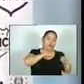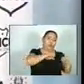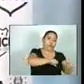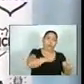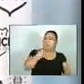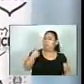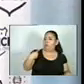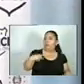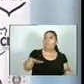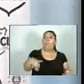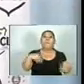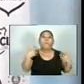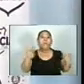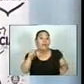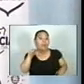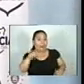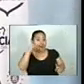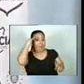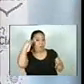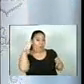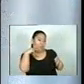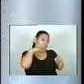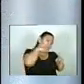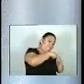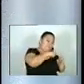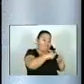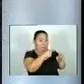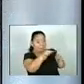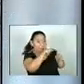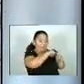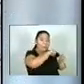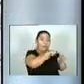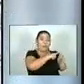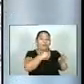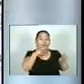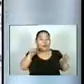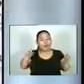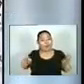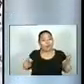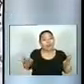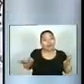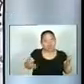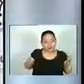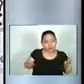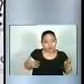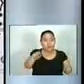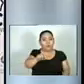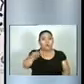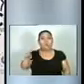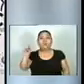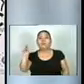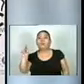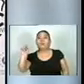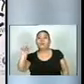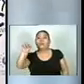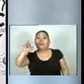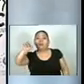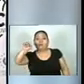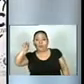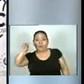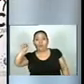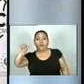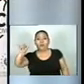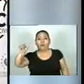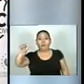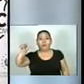en las últimas horas a causa de las heridas con arma blanca provocadas por la detenida, quien fue identificada como Karen Margarita Ayala